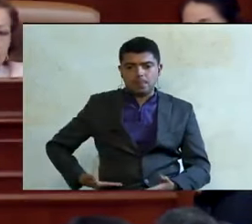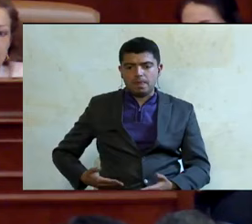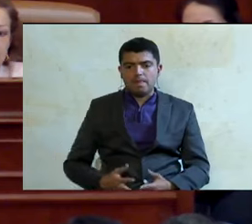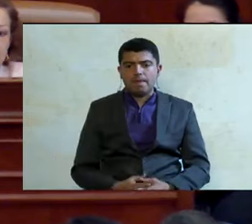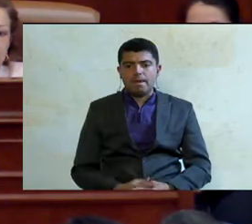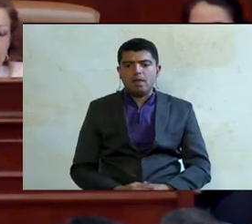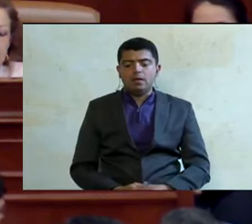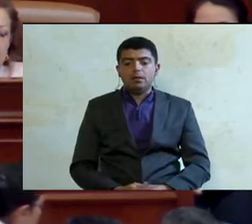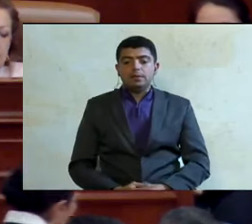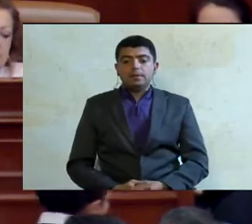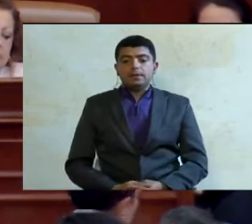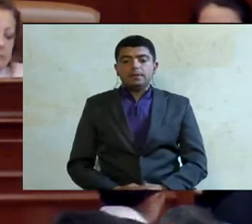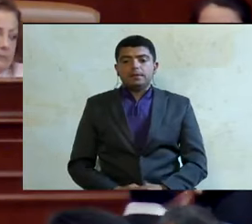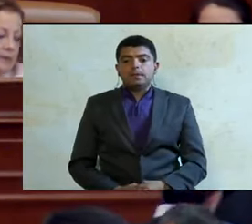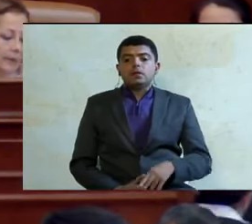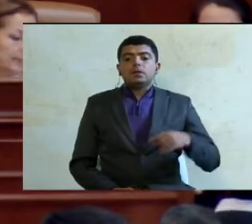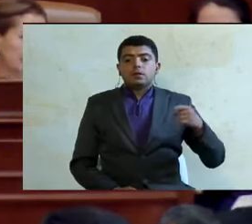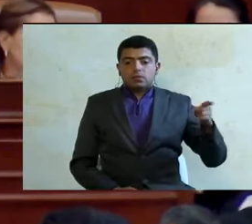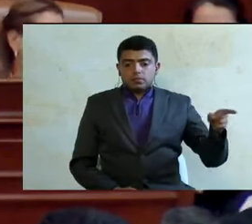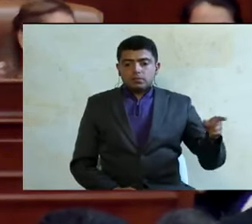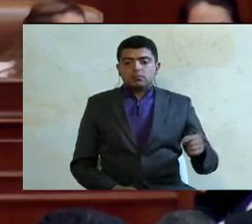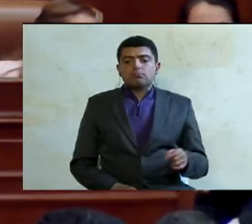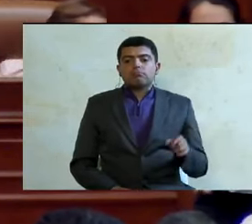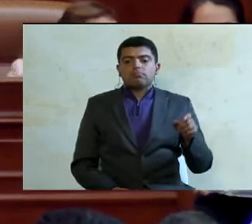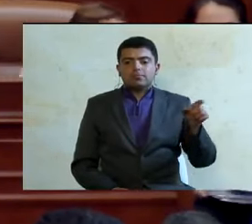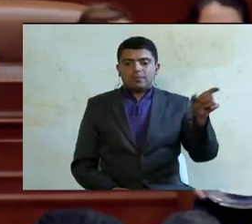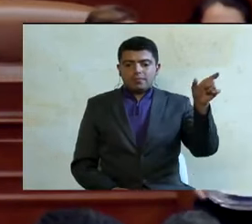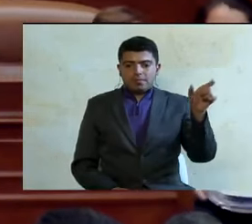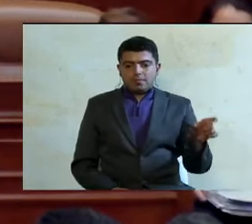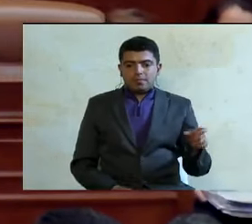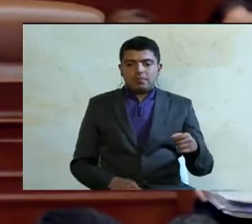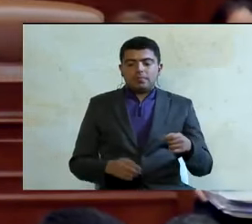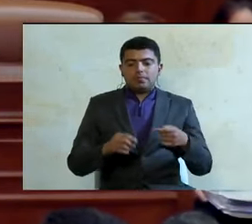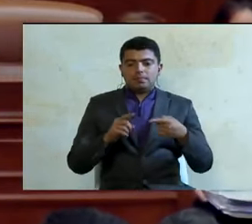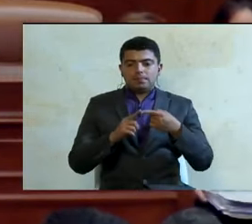presidente tiene la palabra la representante Tatiana